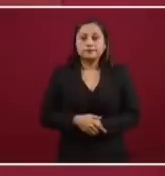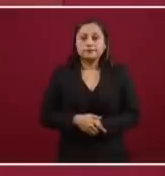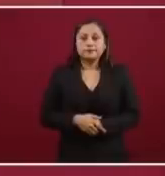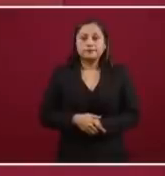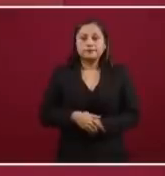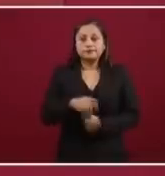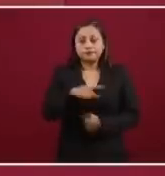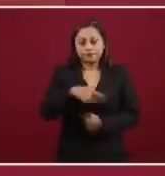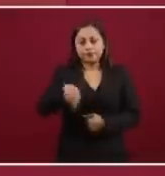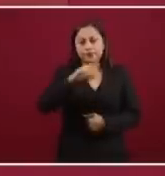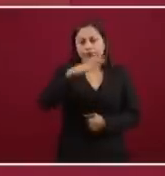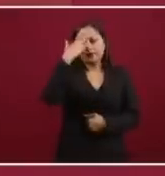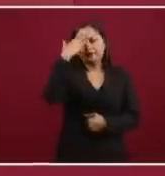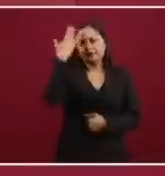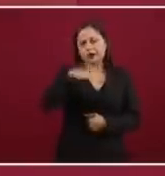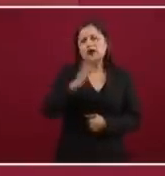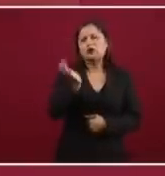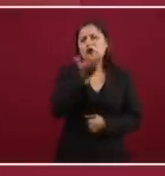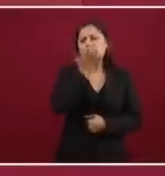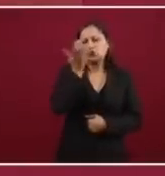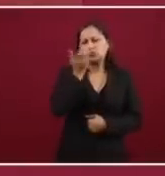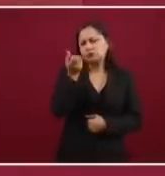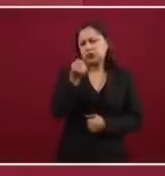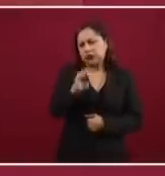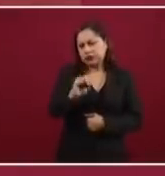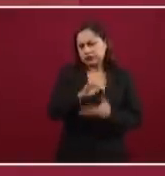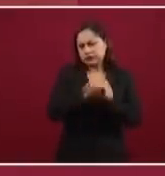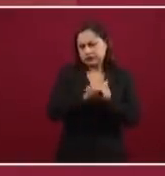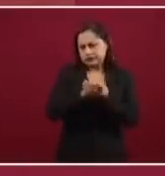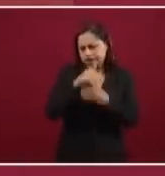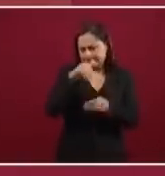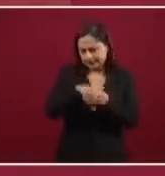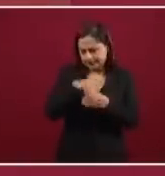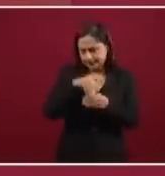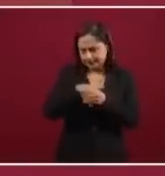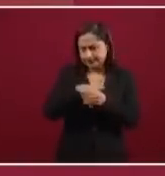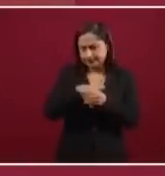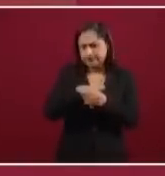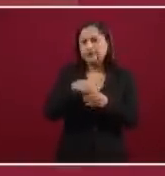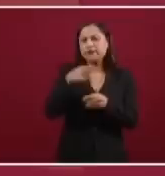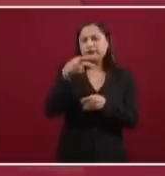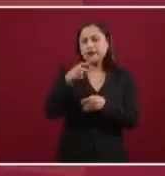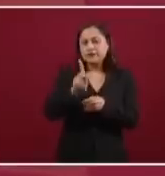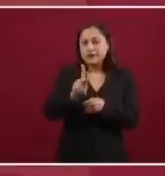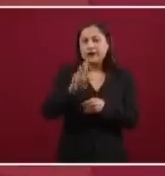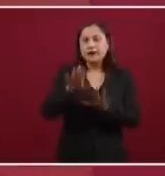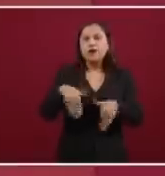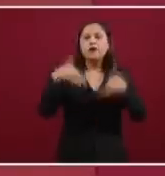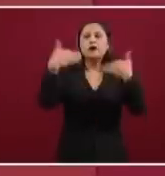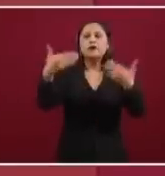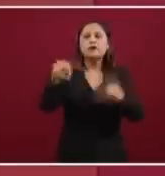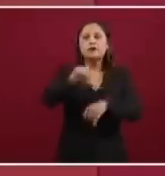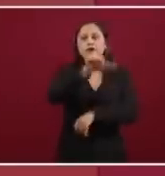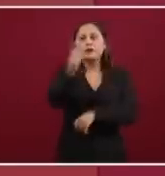ustedes seguramente lo saben, pero me interesa que lo sepa la gente.